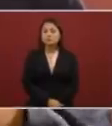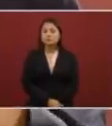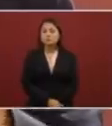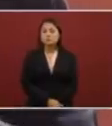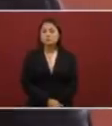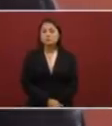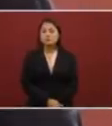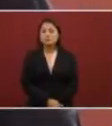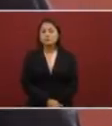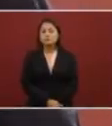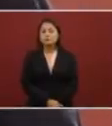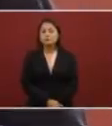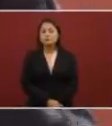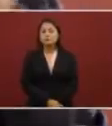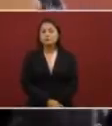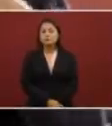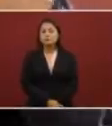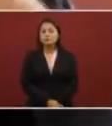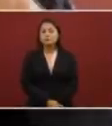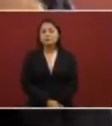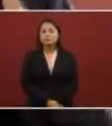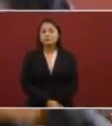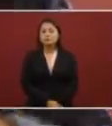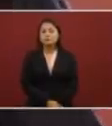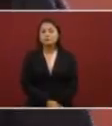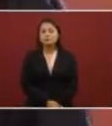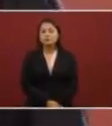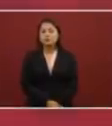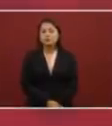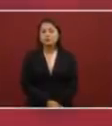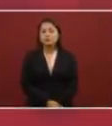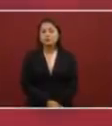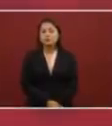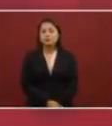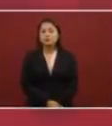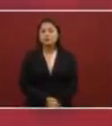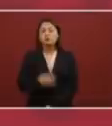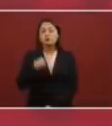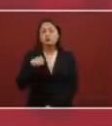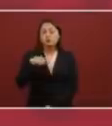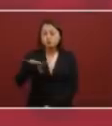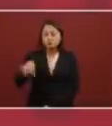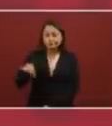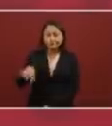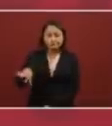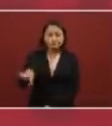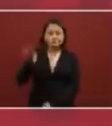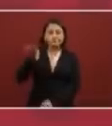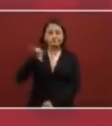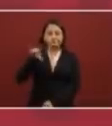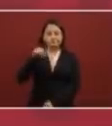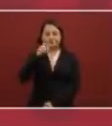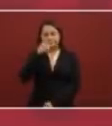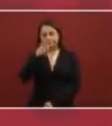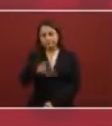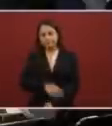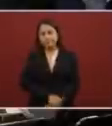voy a buscar, a conseguir, que